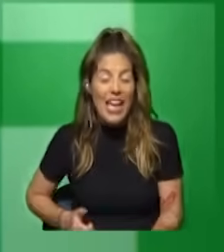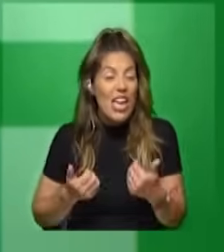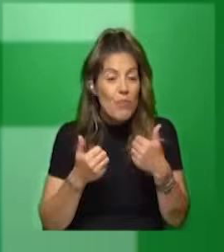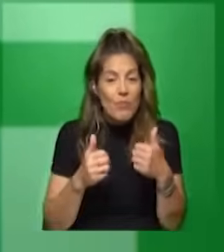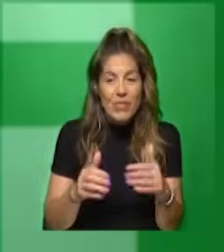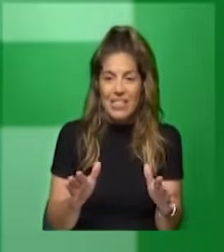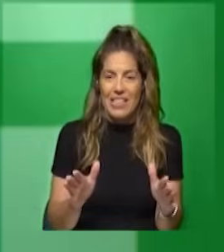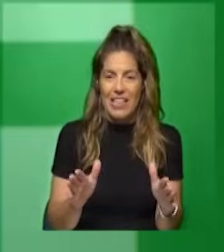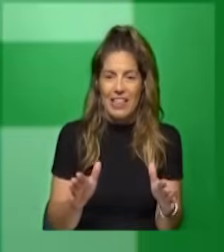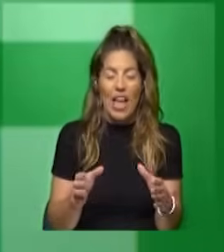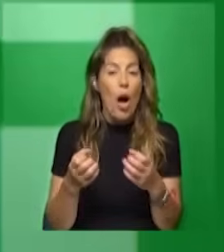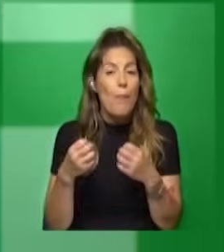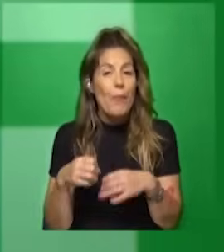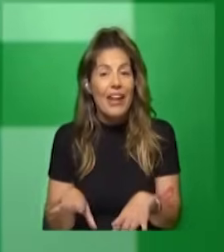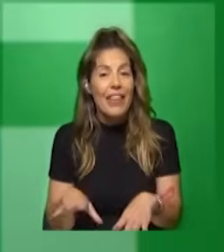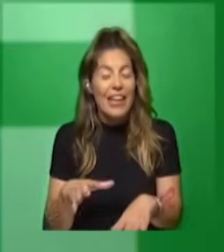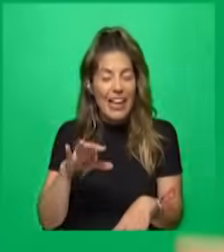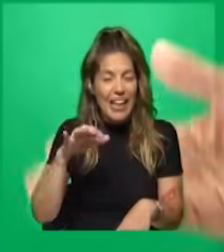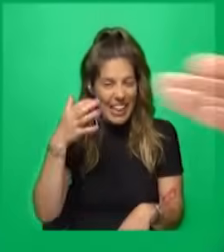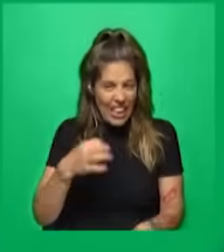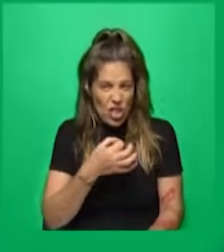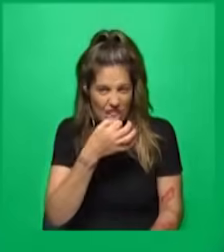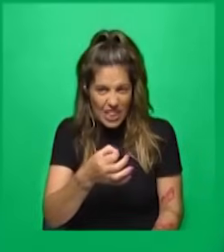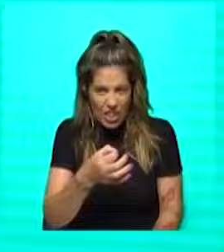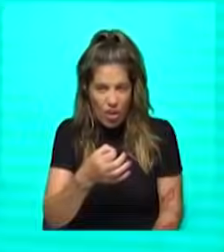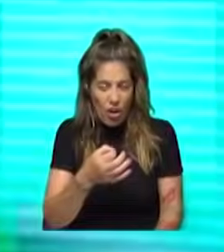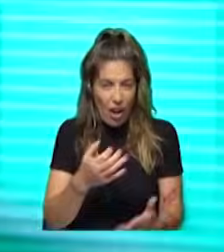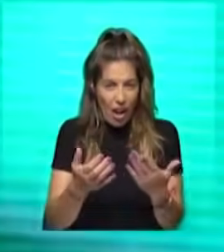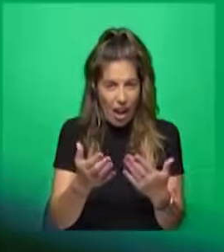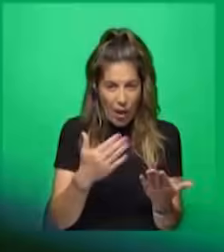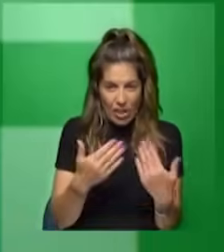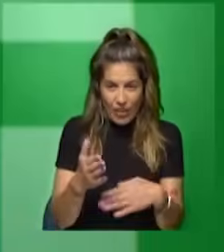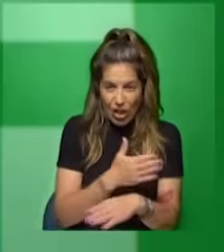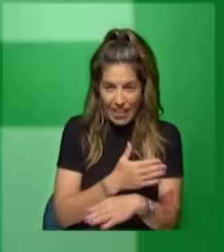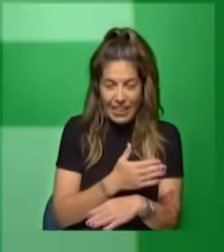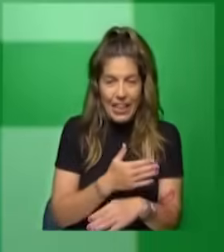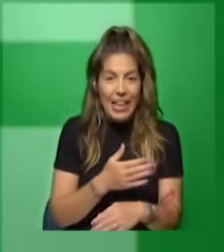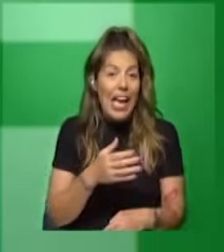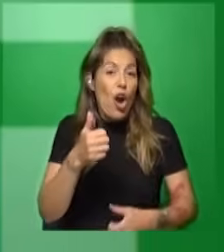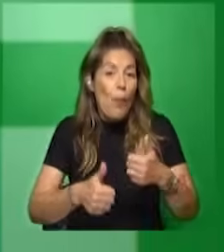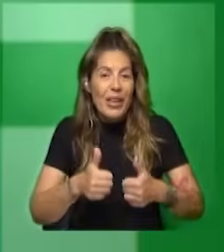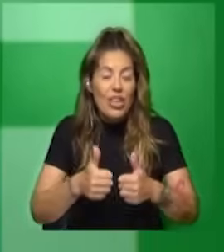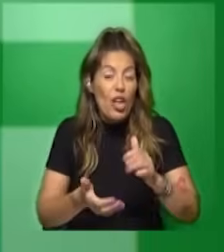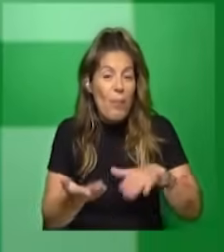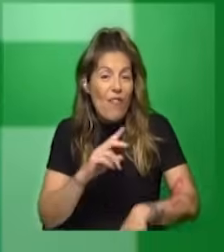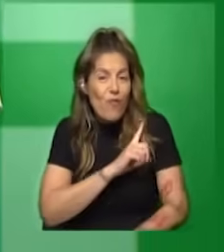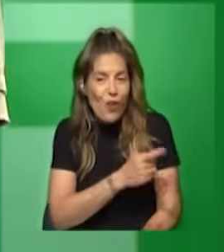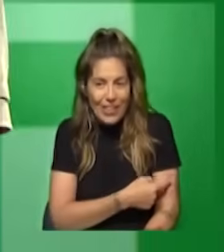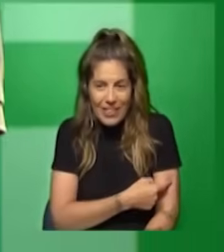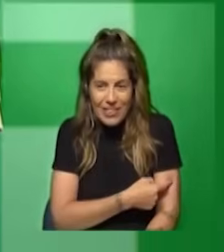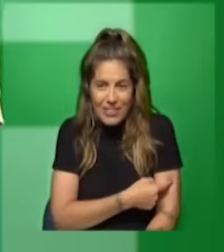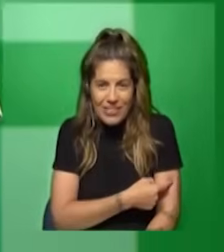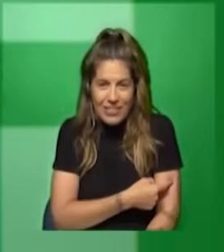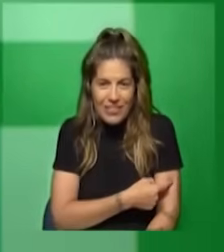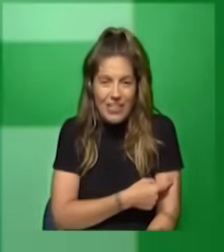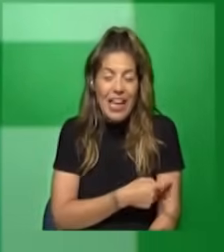empiezan a perder, creo que se dijo en la charla que tenían antes, tienen competidores cada vez más fuertes,